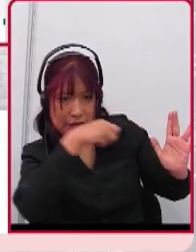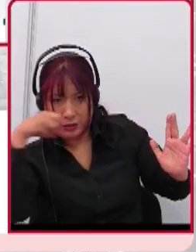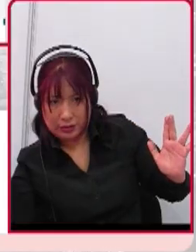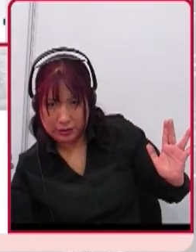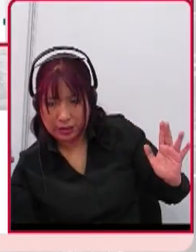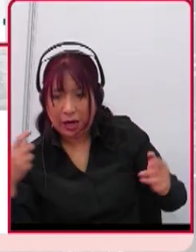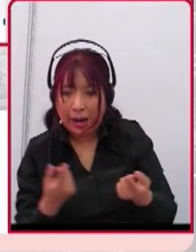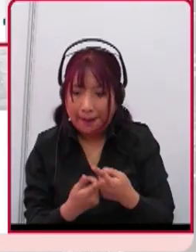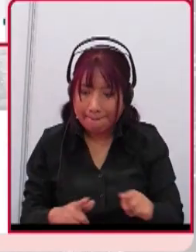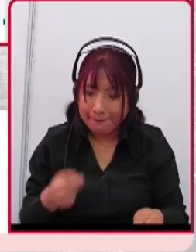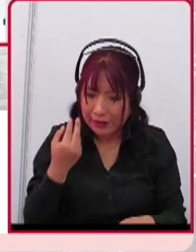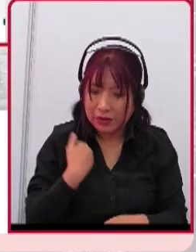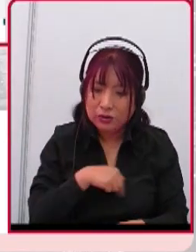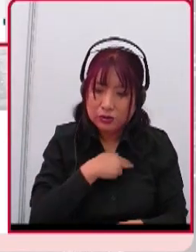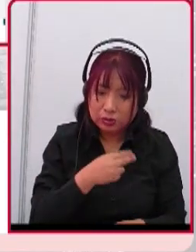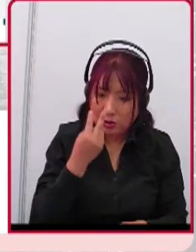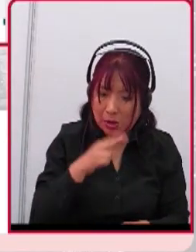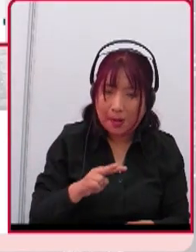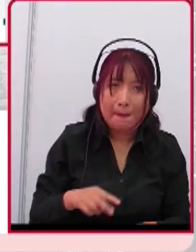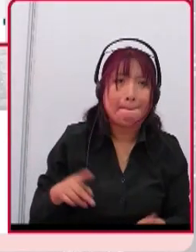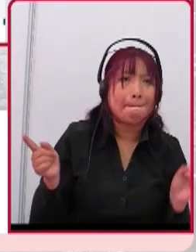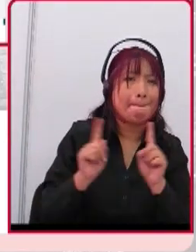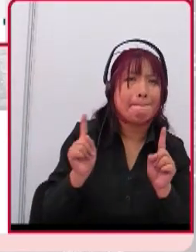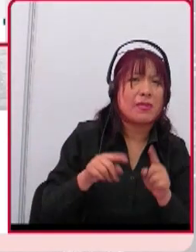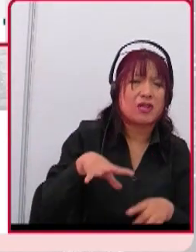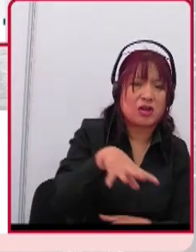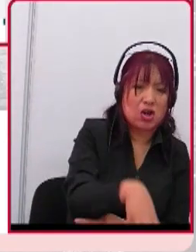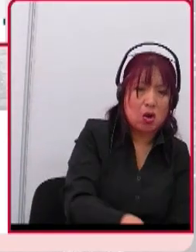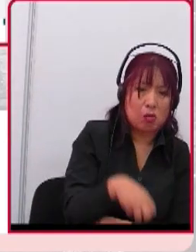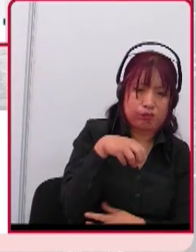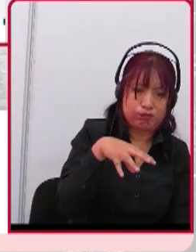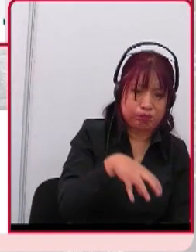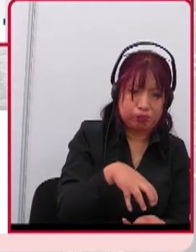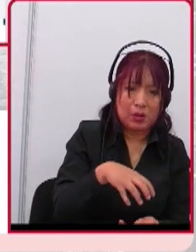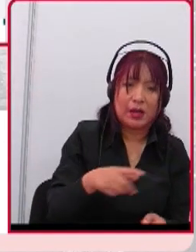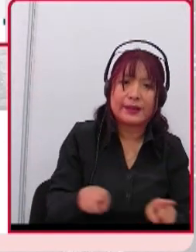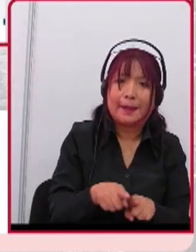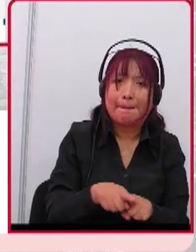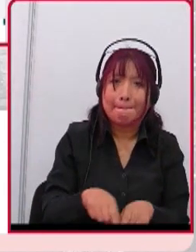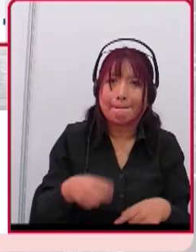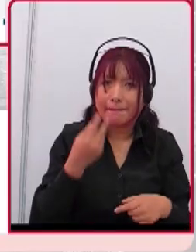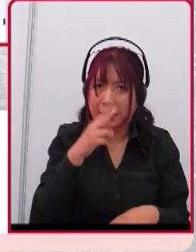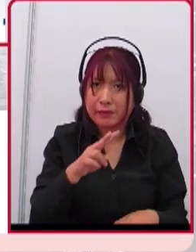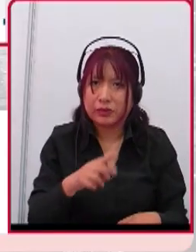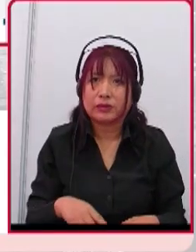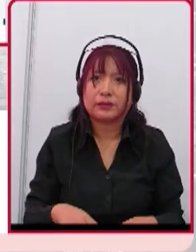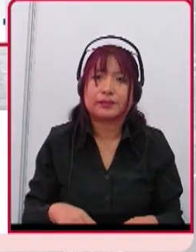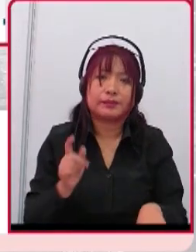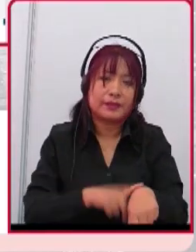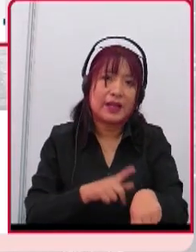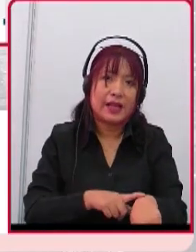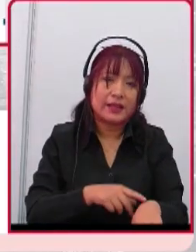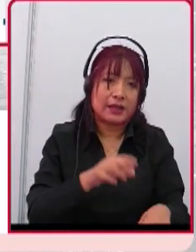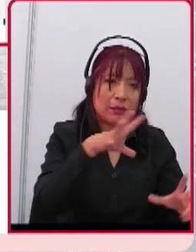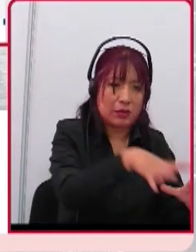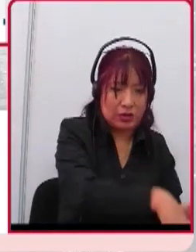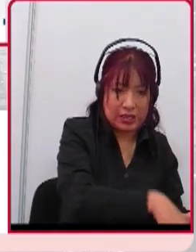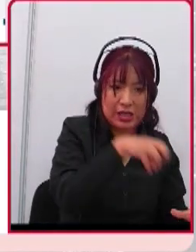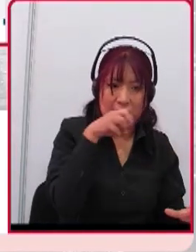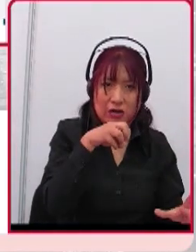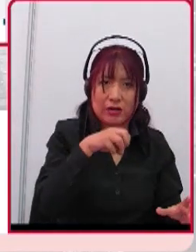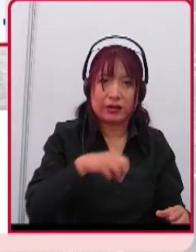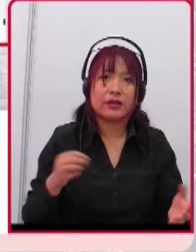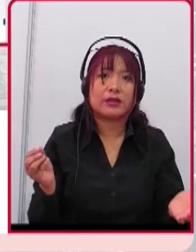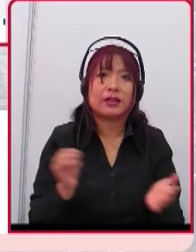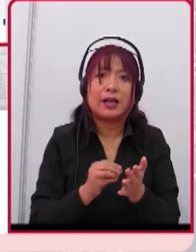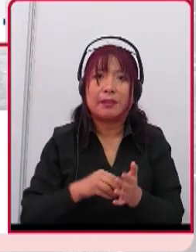no solo es tomar alguna muestra de toda esta situación, sino también optimizar el tiempo, porque los robots,